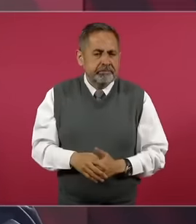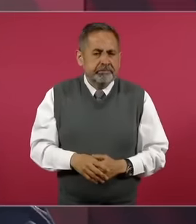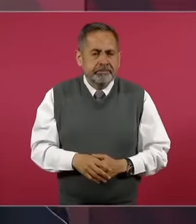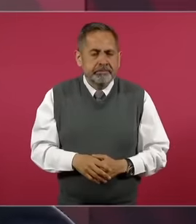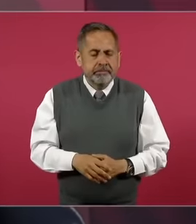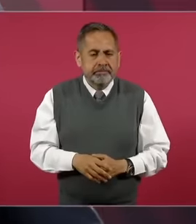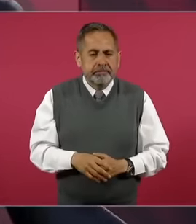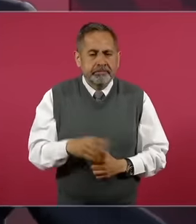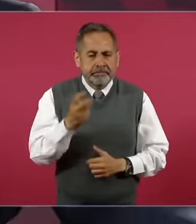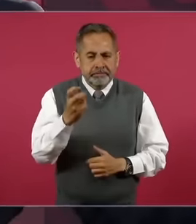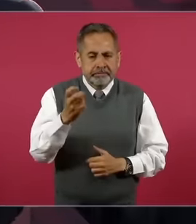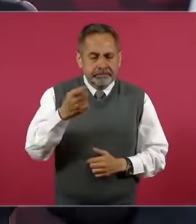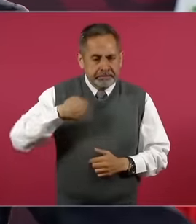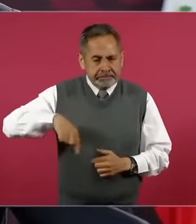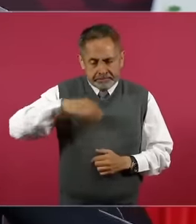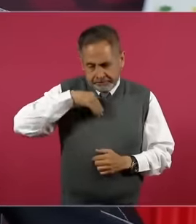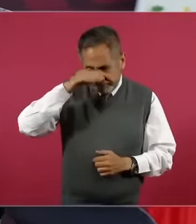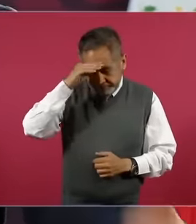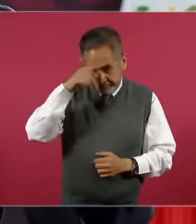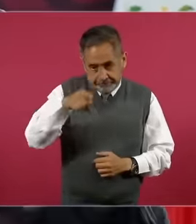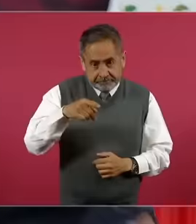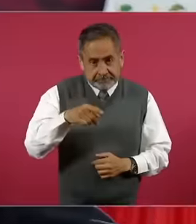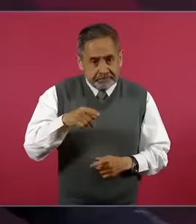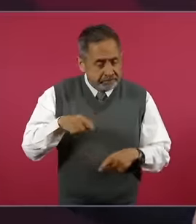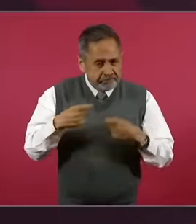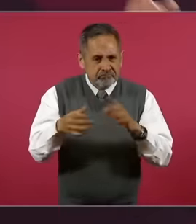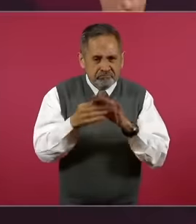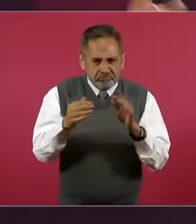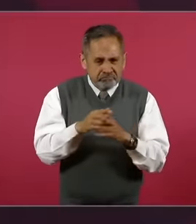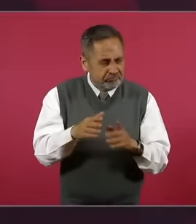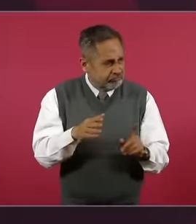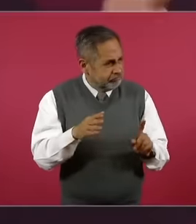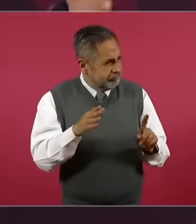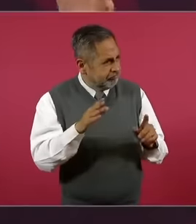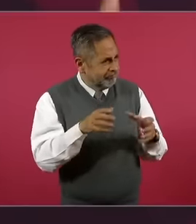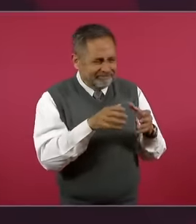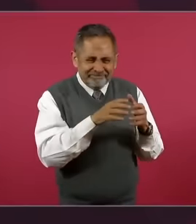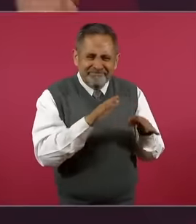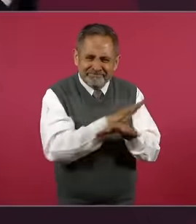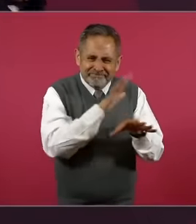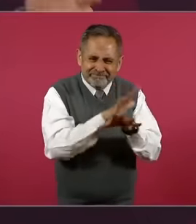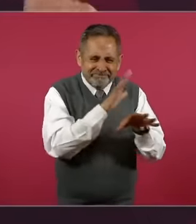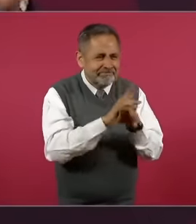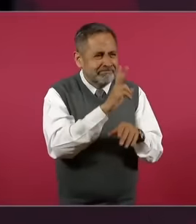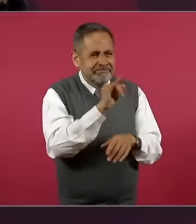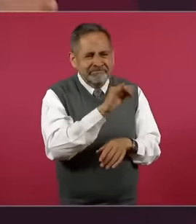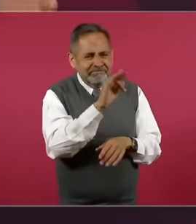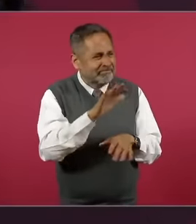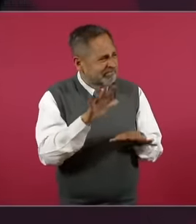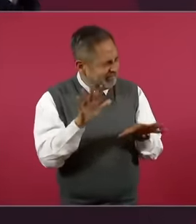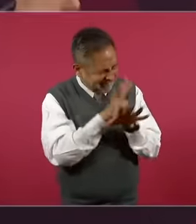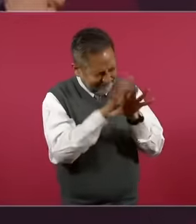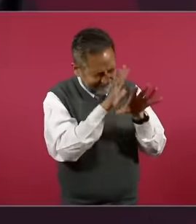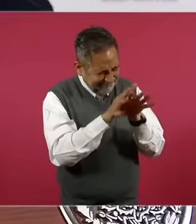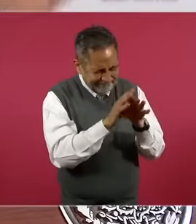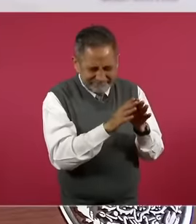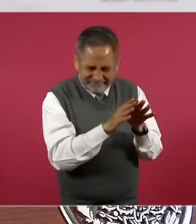y que se le dé una muy buena sacudida a todo ese poder,